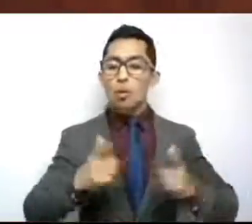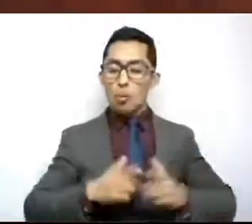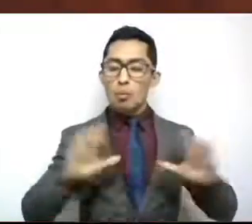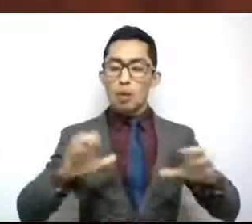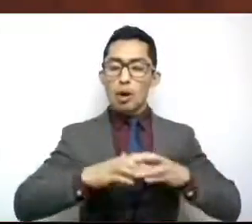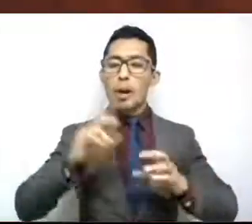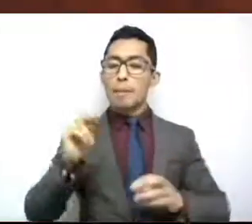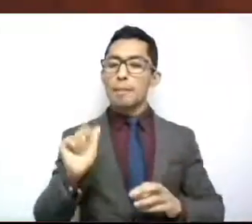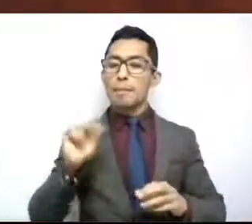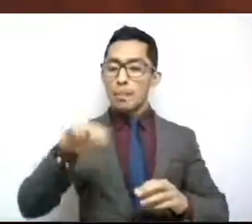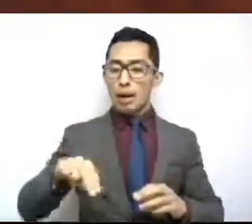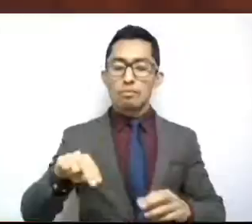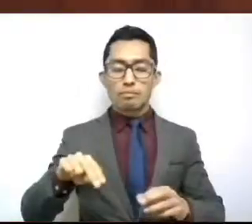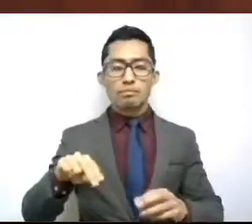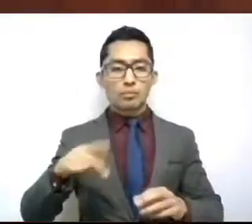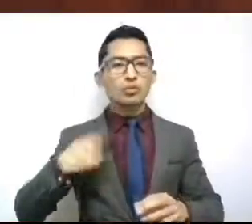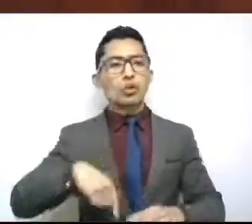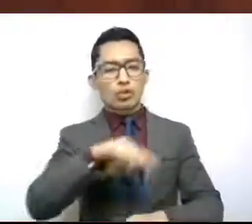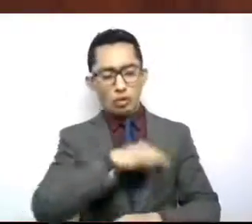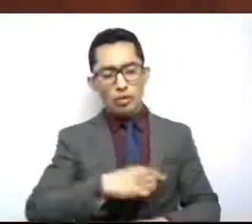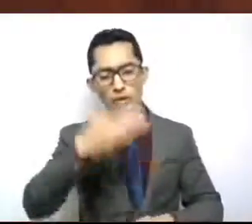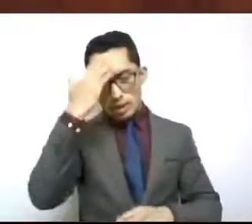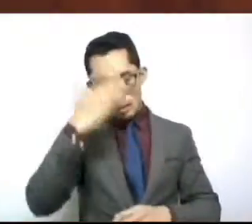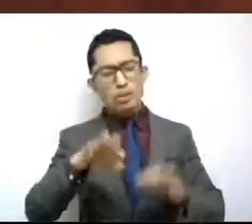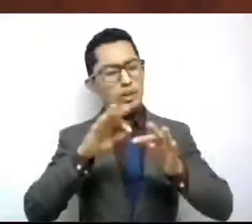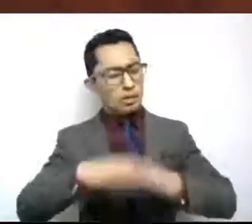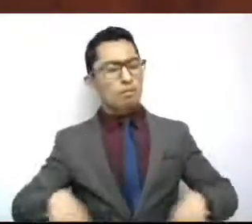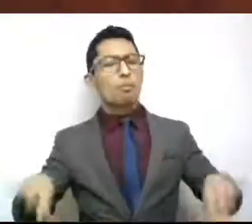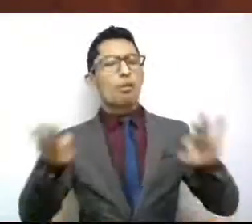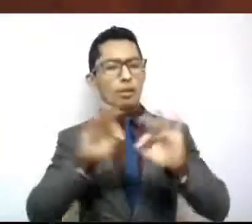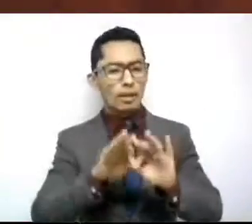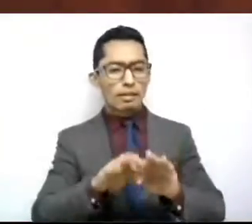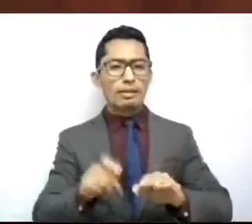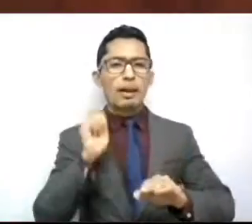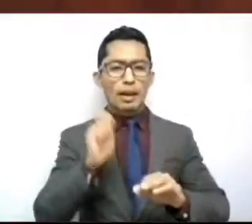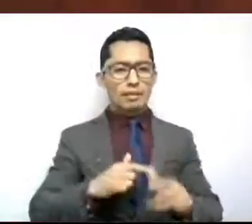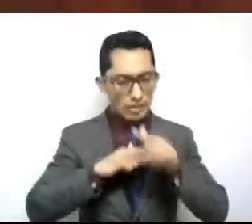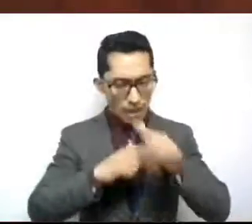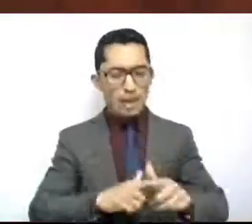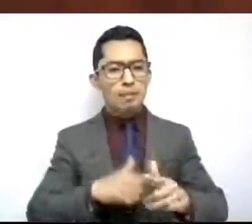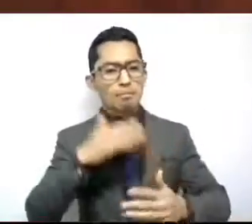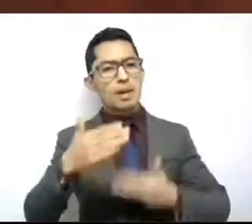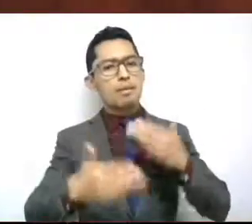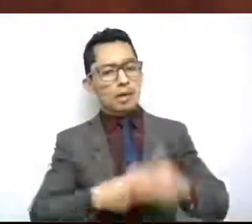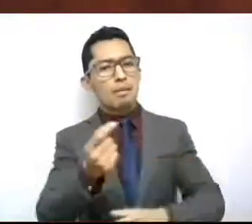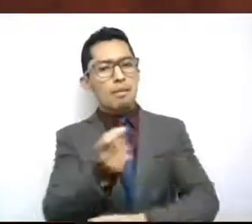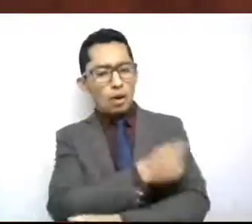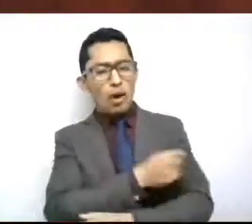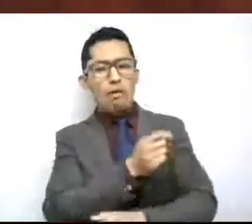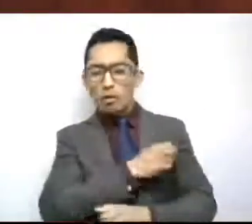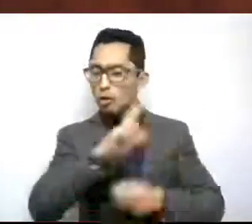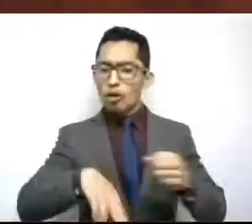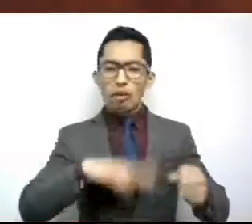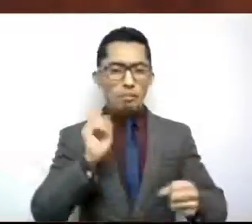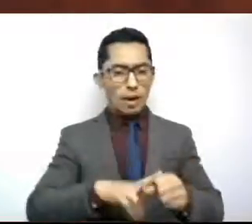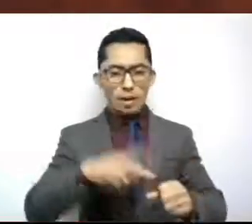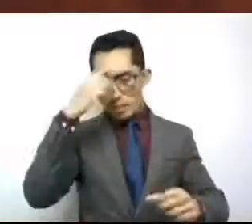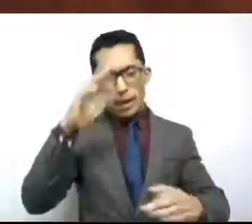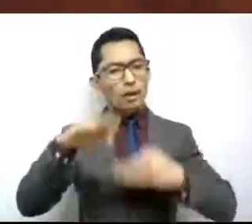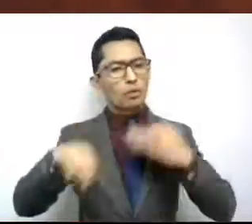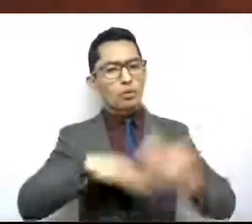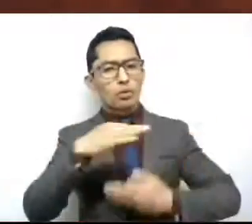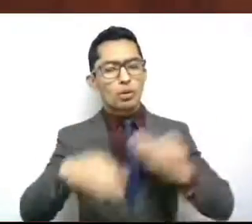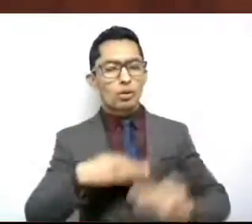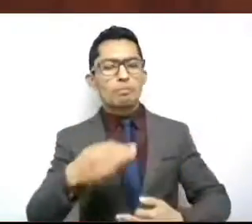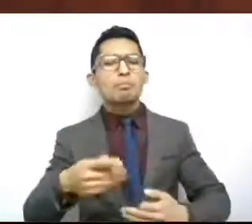Acción Nacional consideramos indispensable continuar con la vacunación de manera generalizada para así lograr